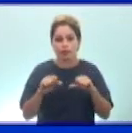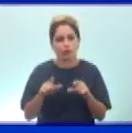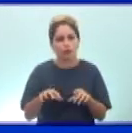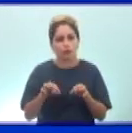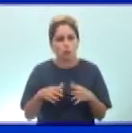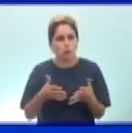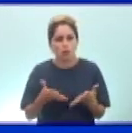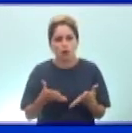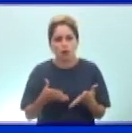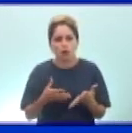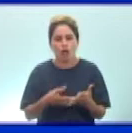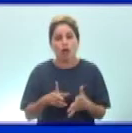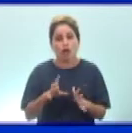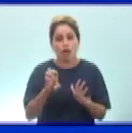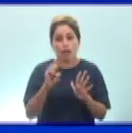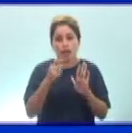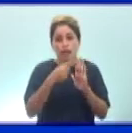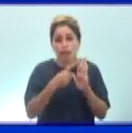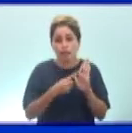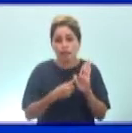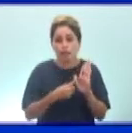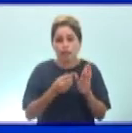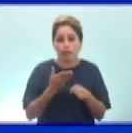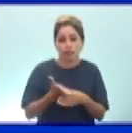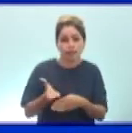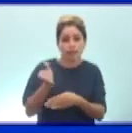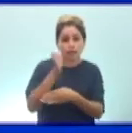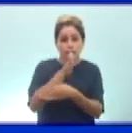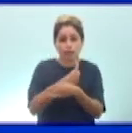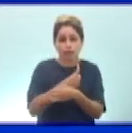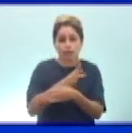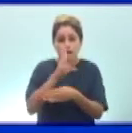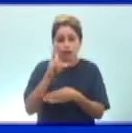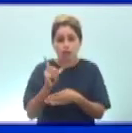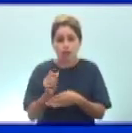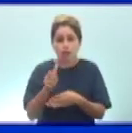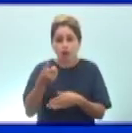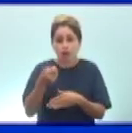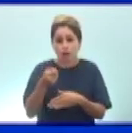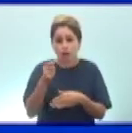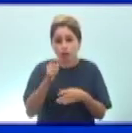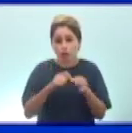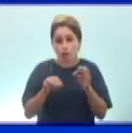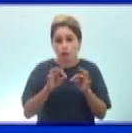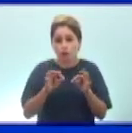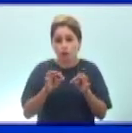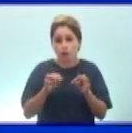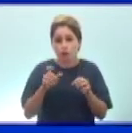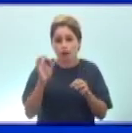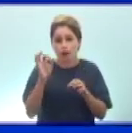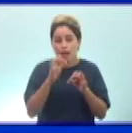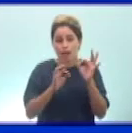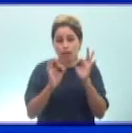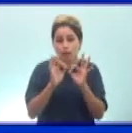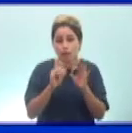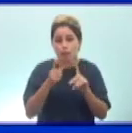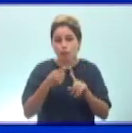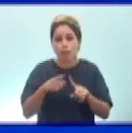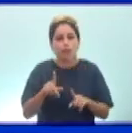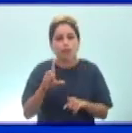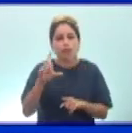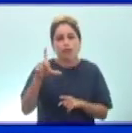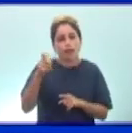caso el elemento que antecede en número atómico al átomo de carbono y sería el elemento que también tiene número